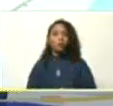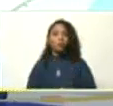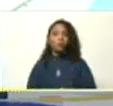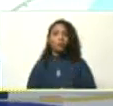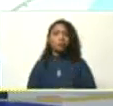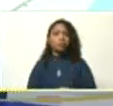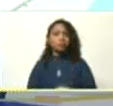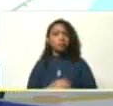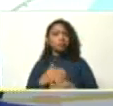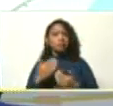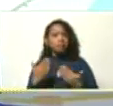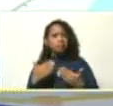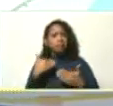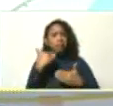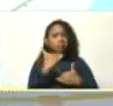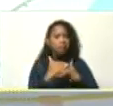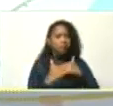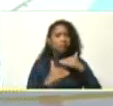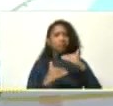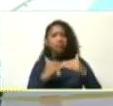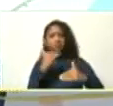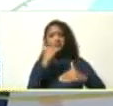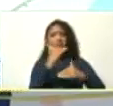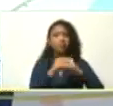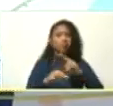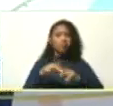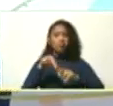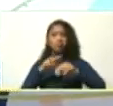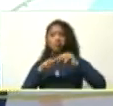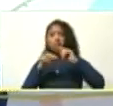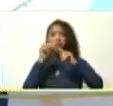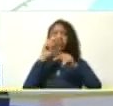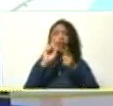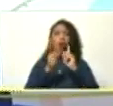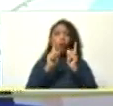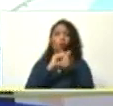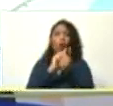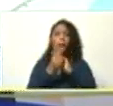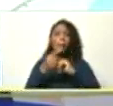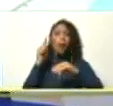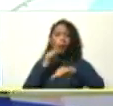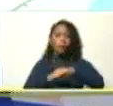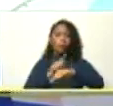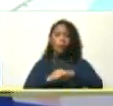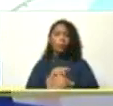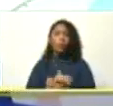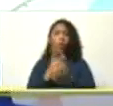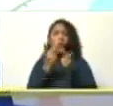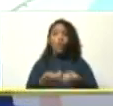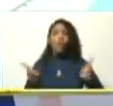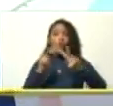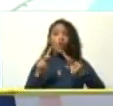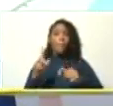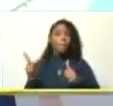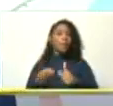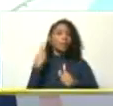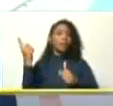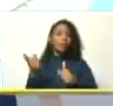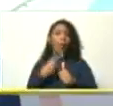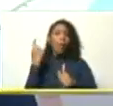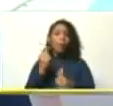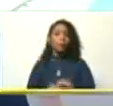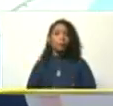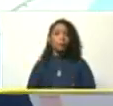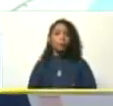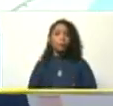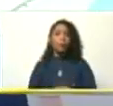ido construyendo y algunos han ido mutando en el tiempo. Los valores iniciales